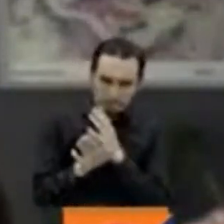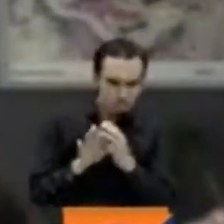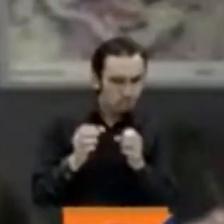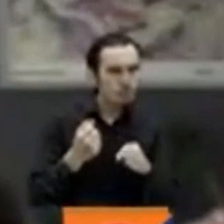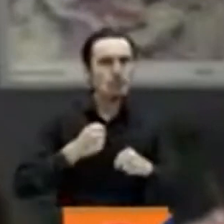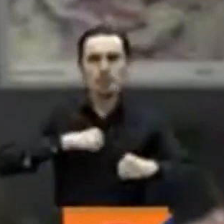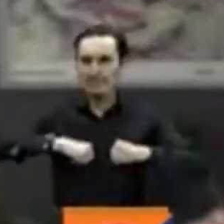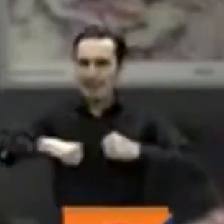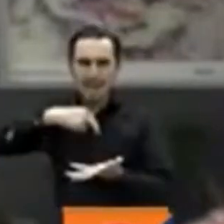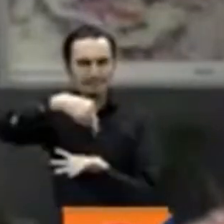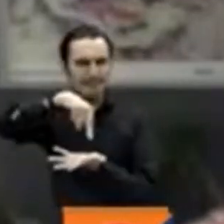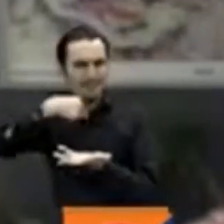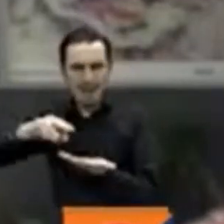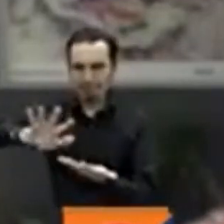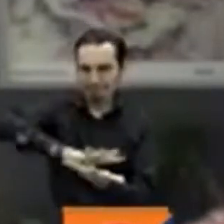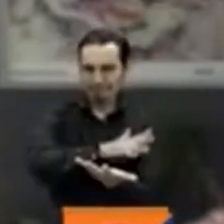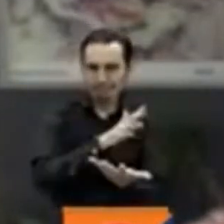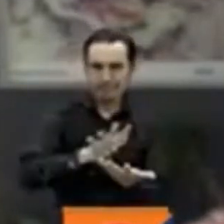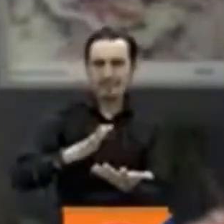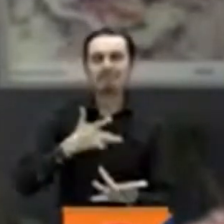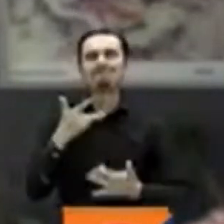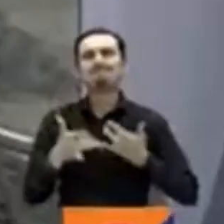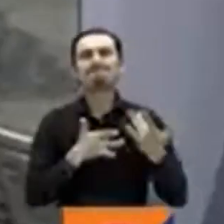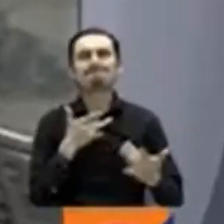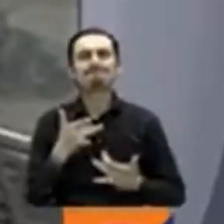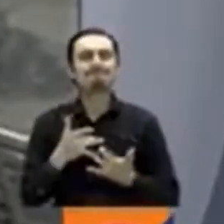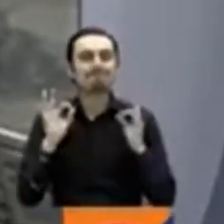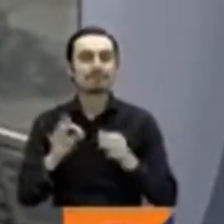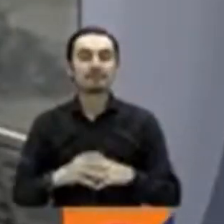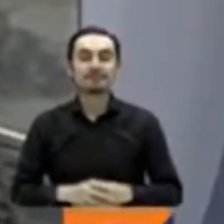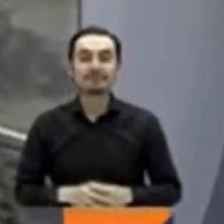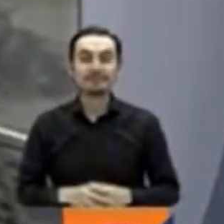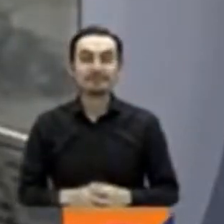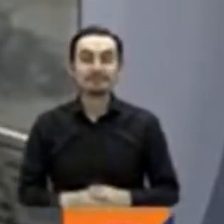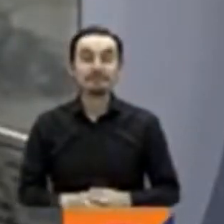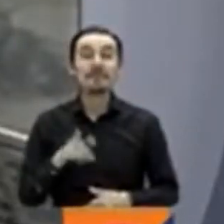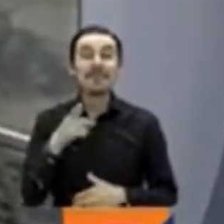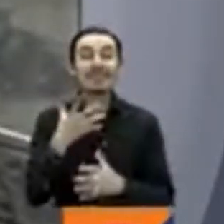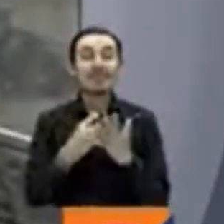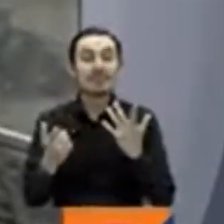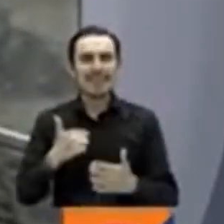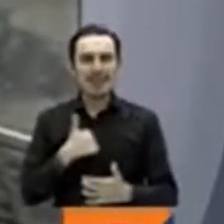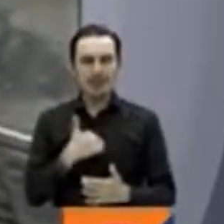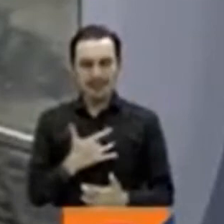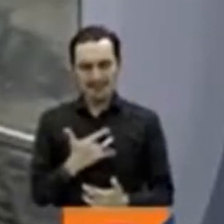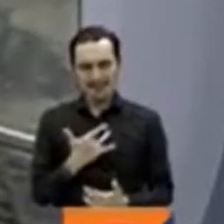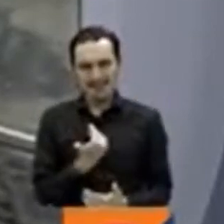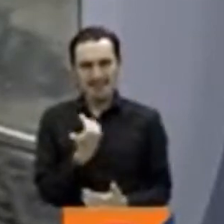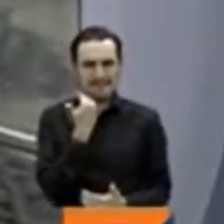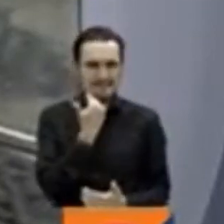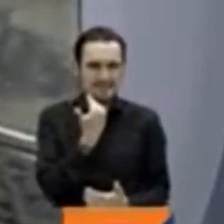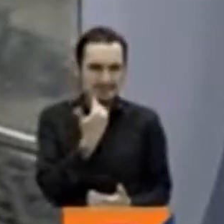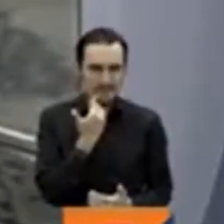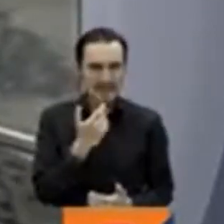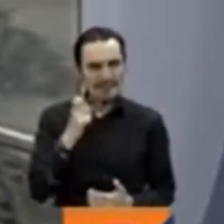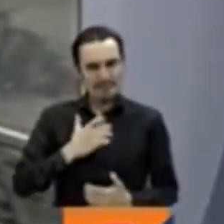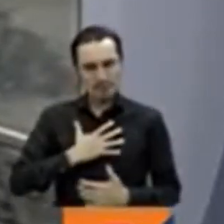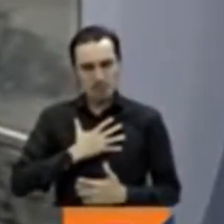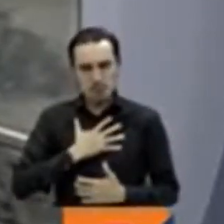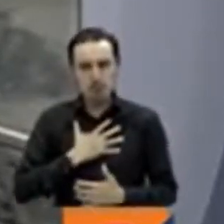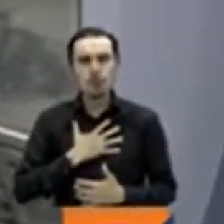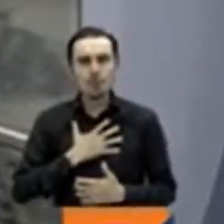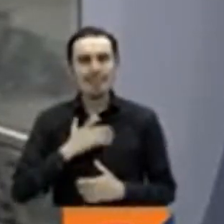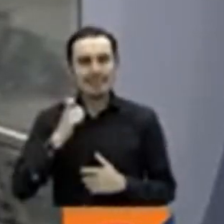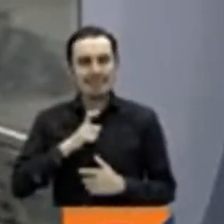sigue cantando, ella sigue disfrutando de toda la música. Su retiro se debe a un quebranto de salud, una afasia que ha afectado